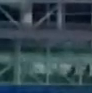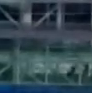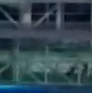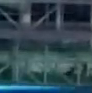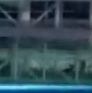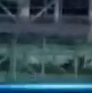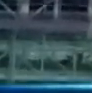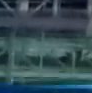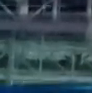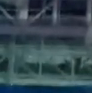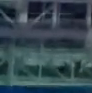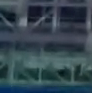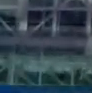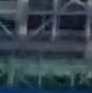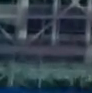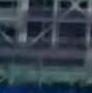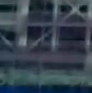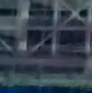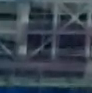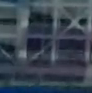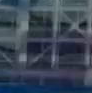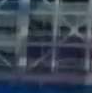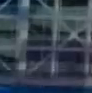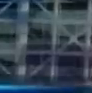Plataforma financiera que tiene una dimensión de